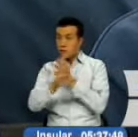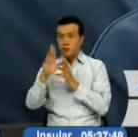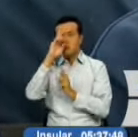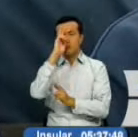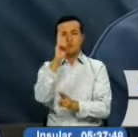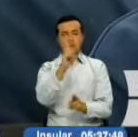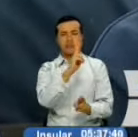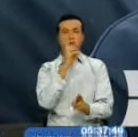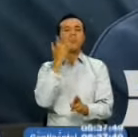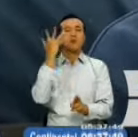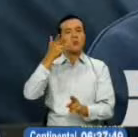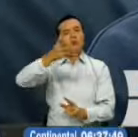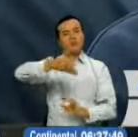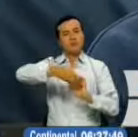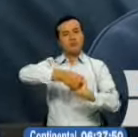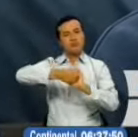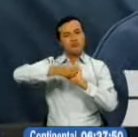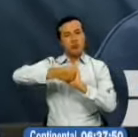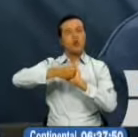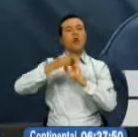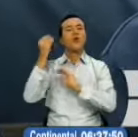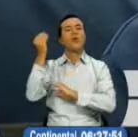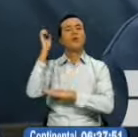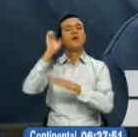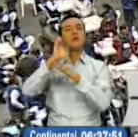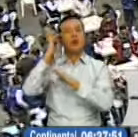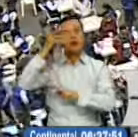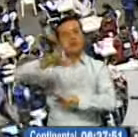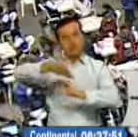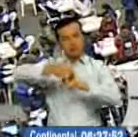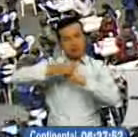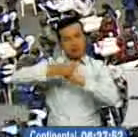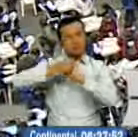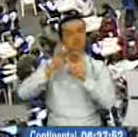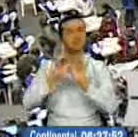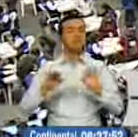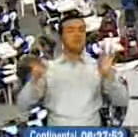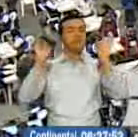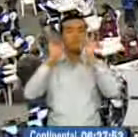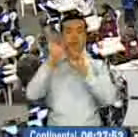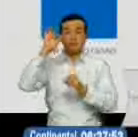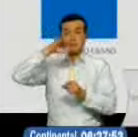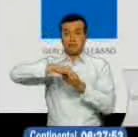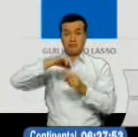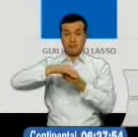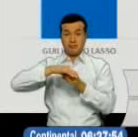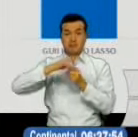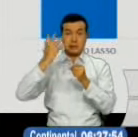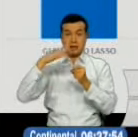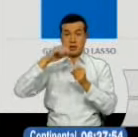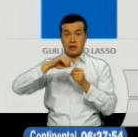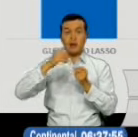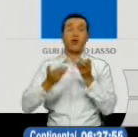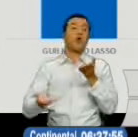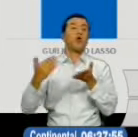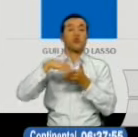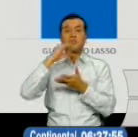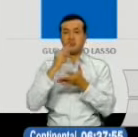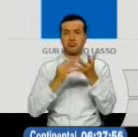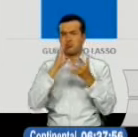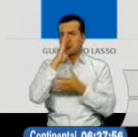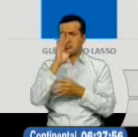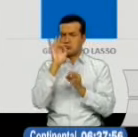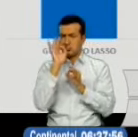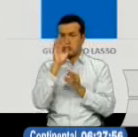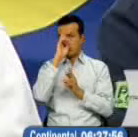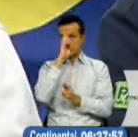para comprometernos como jóvenes ecuatorianos que somos. Consideran que los resultados electorales, más aún con un recuento transparente, deben